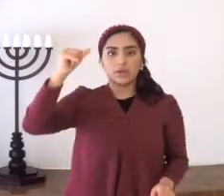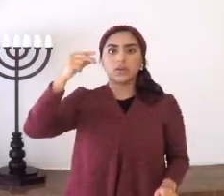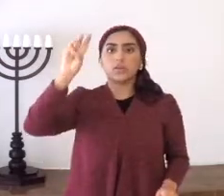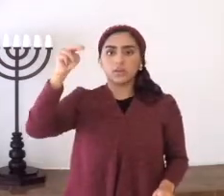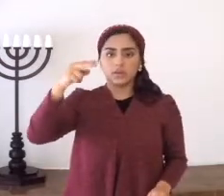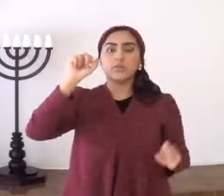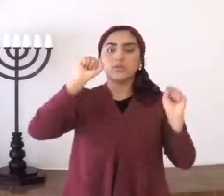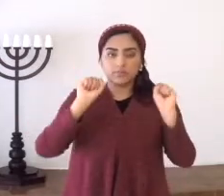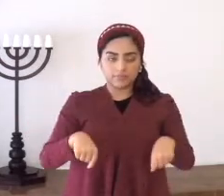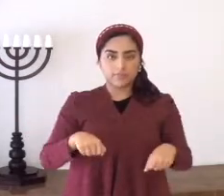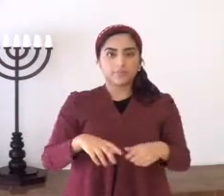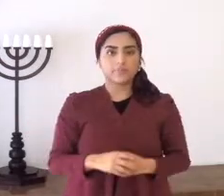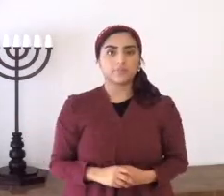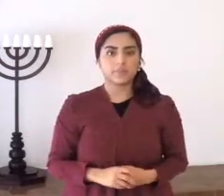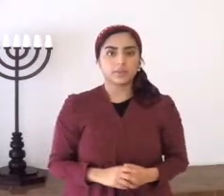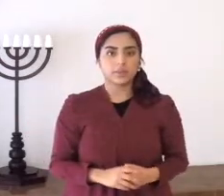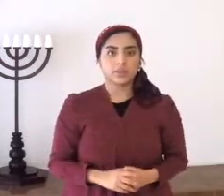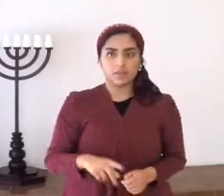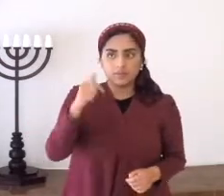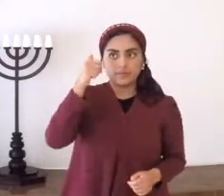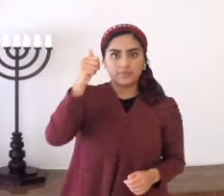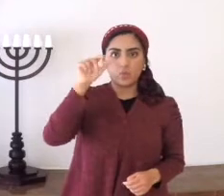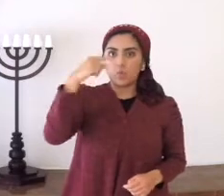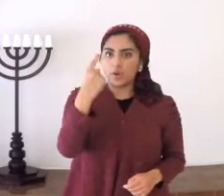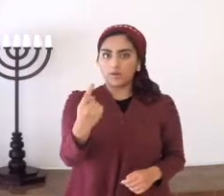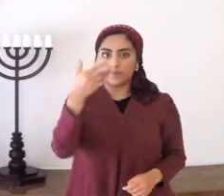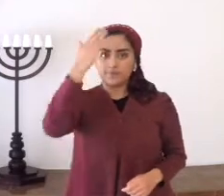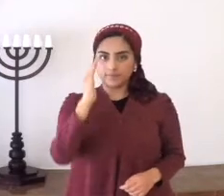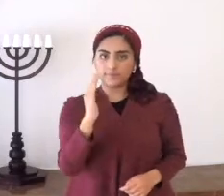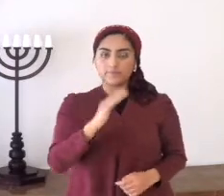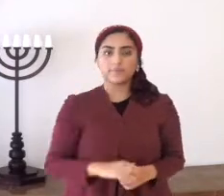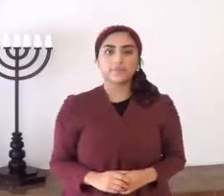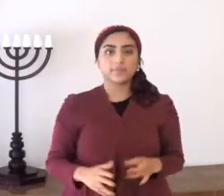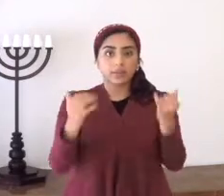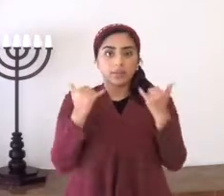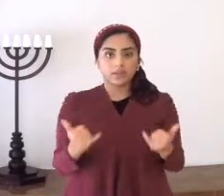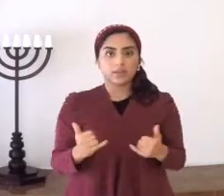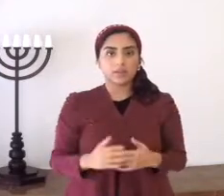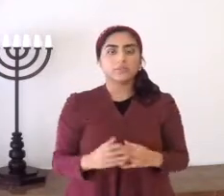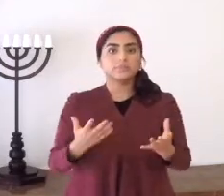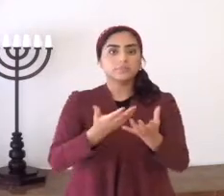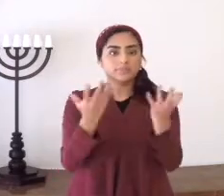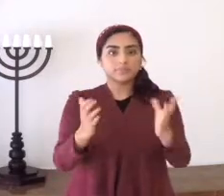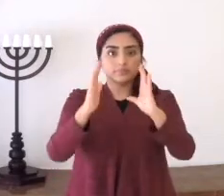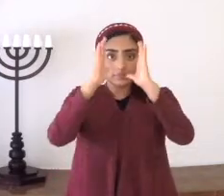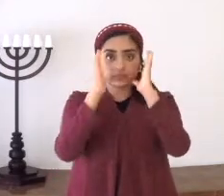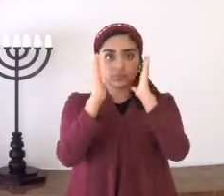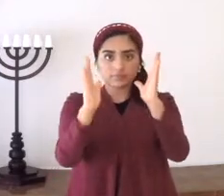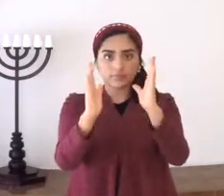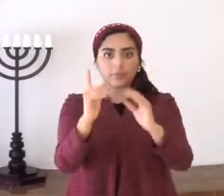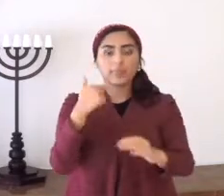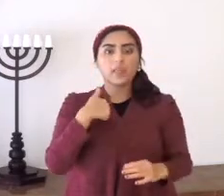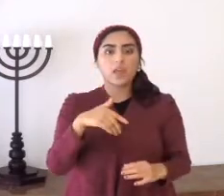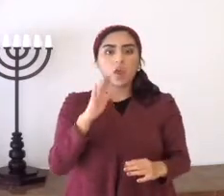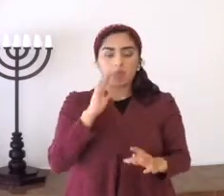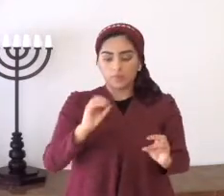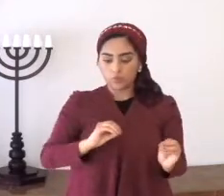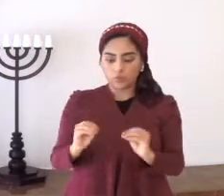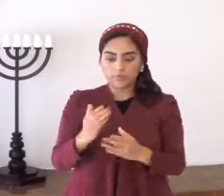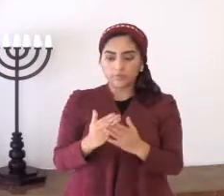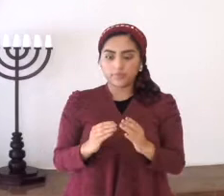puede pagar por tus pecados. Pero Yahweh sí, Yahshua sí, quien es el mismo.